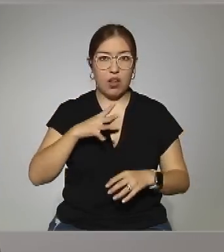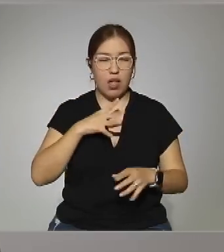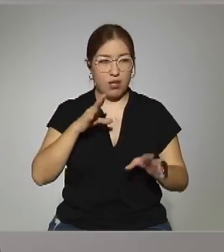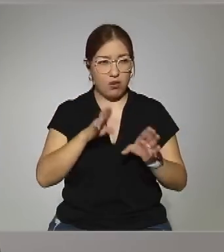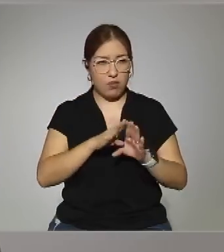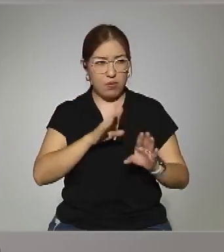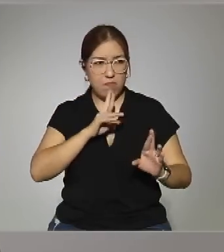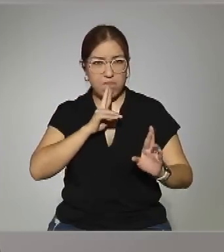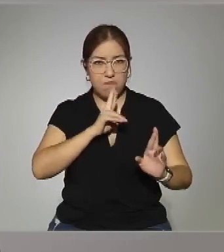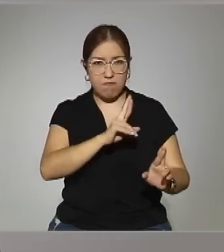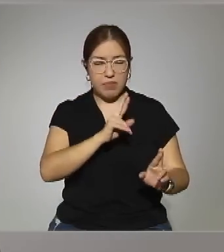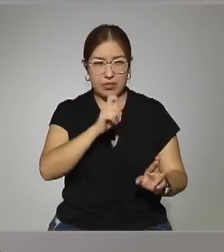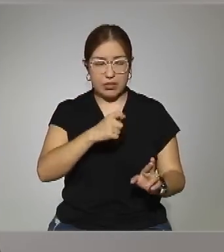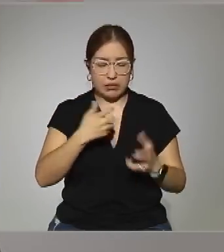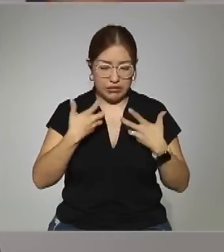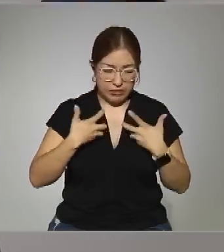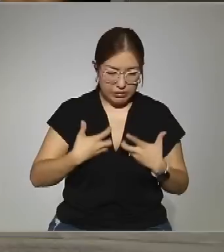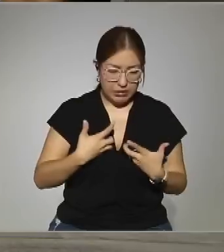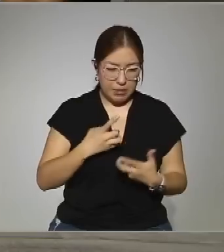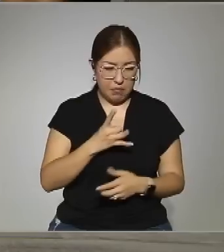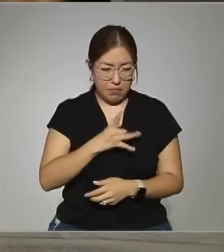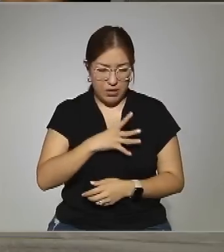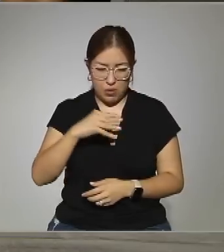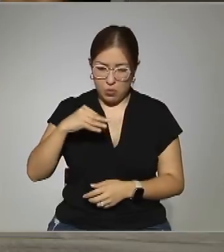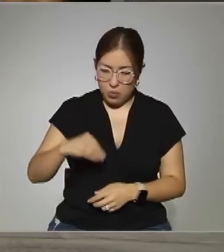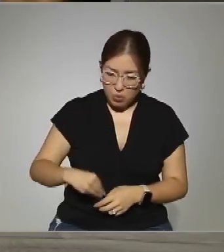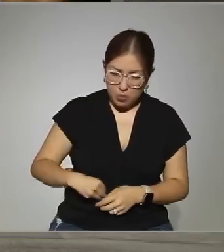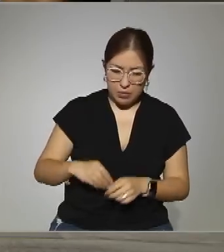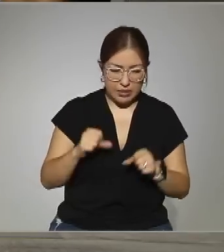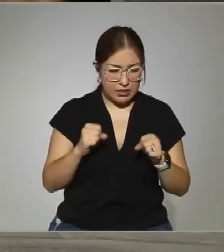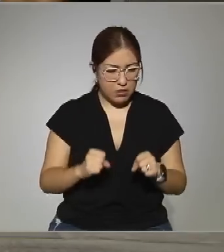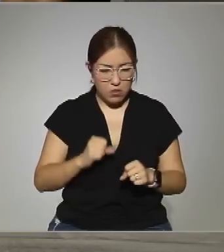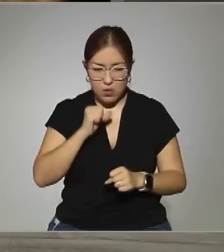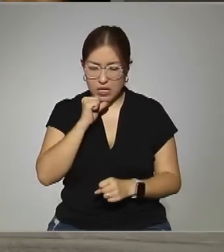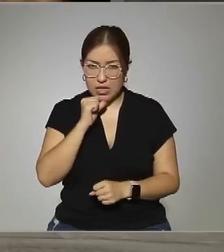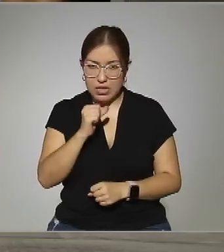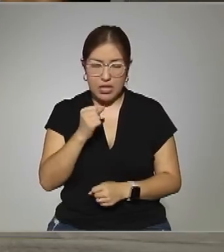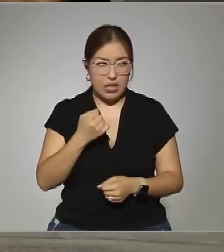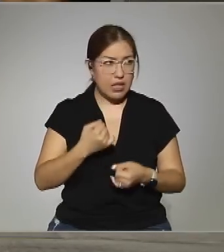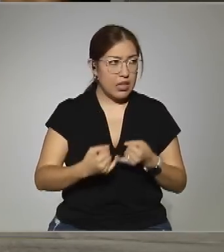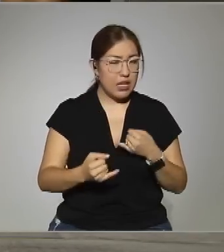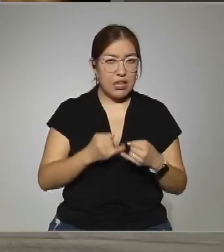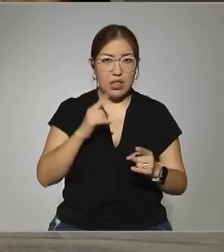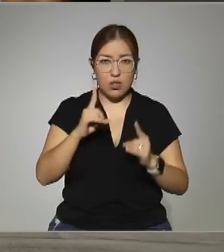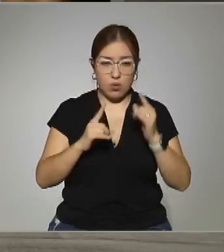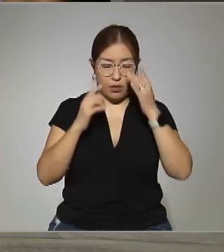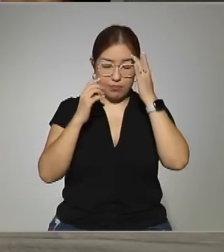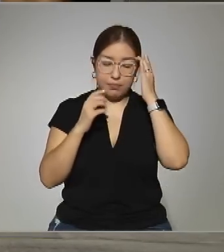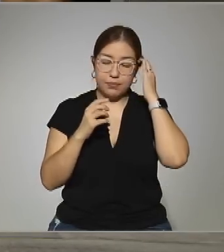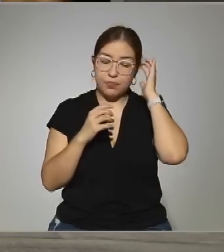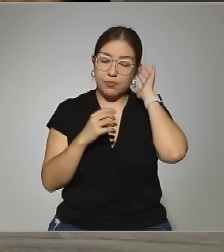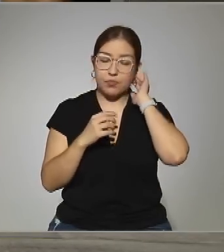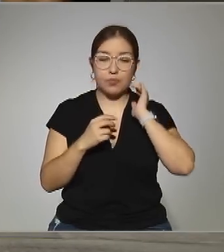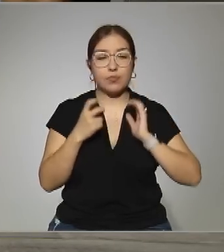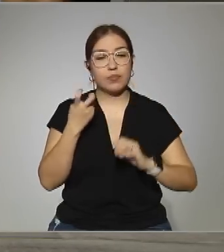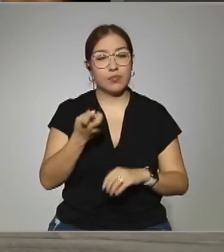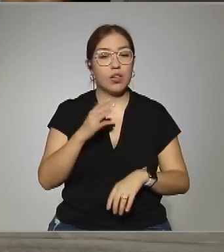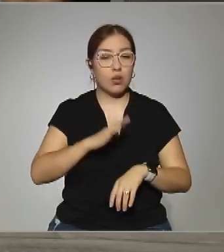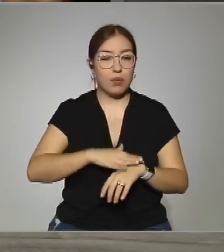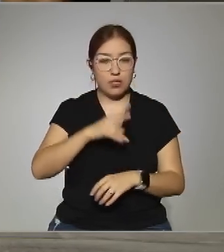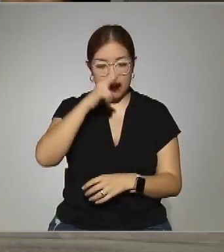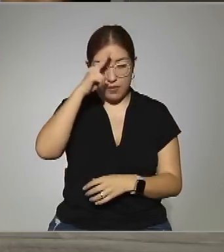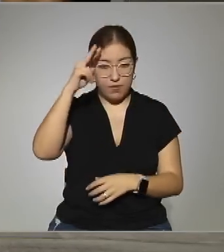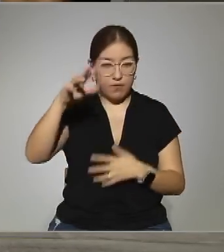reacciones de miedo, culpa, inseguridad, que tiene que ver con estas cuestiones del daño emocional, y entre más